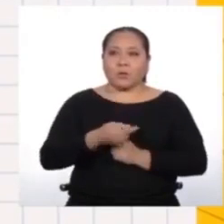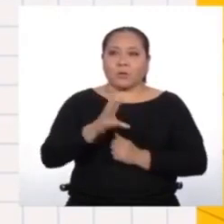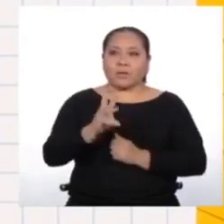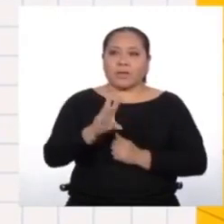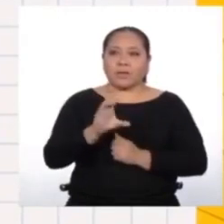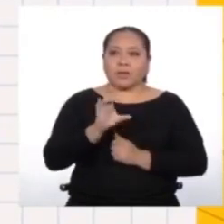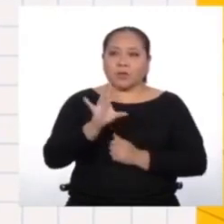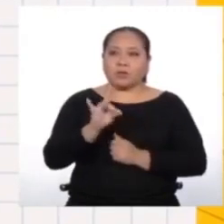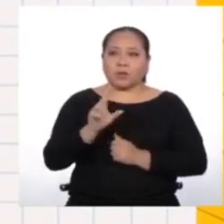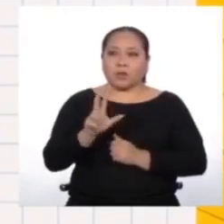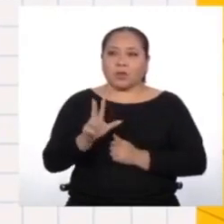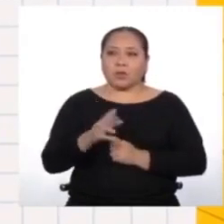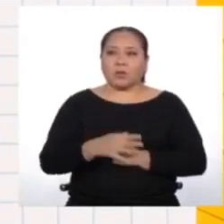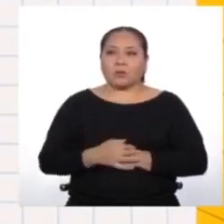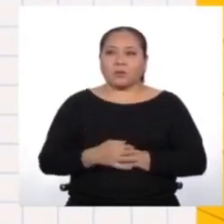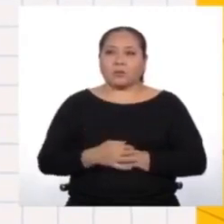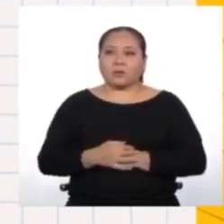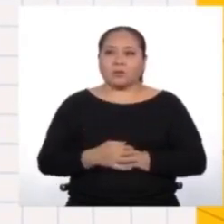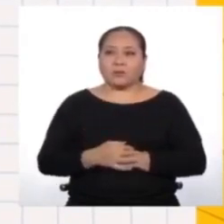19.683.